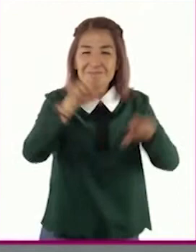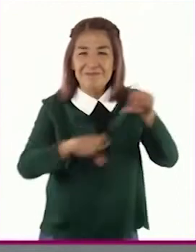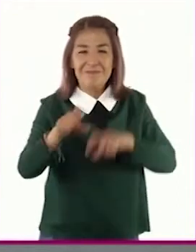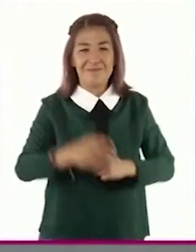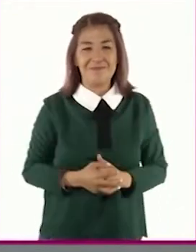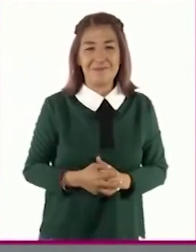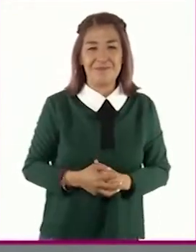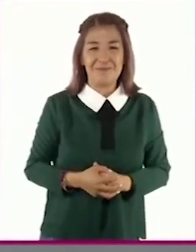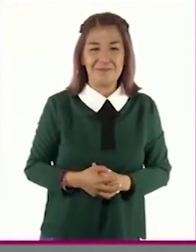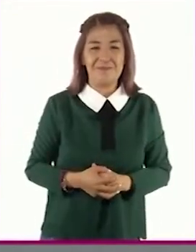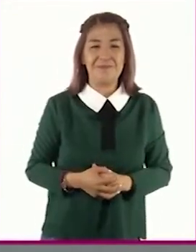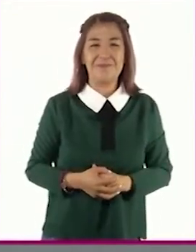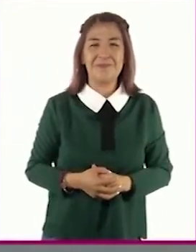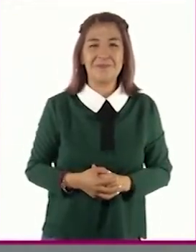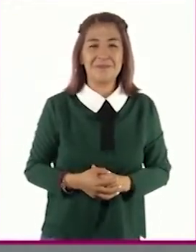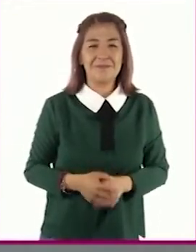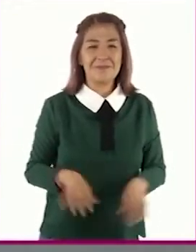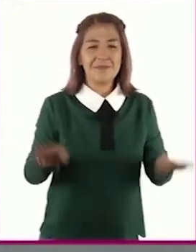químicas!